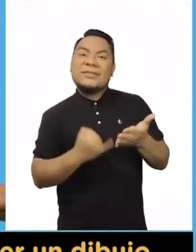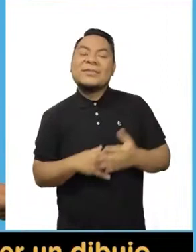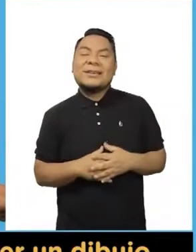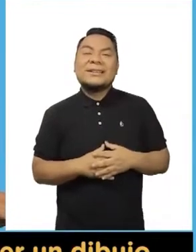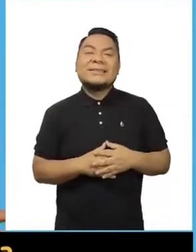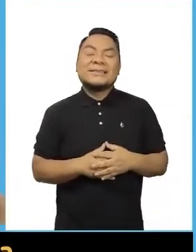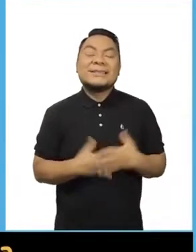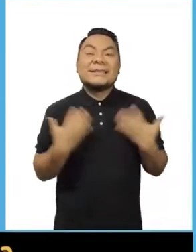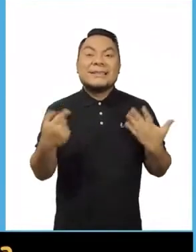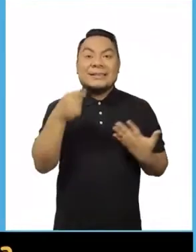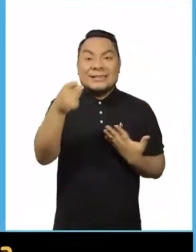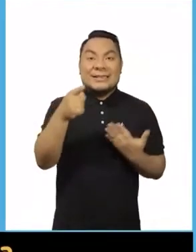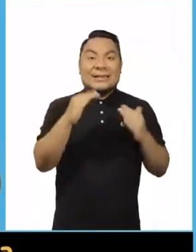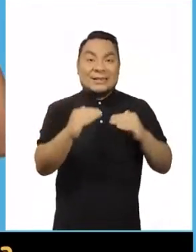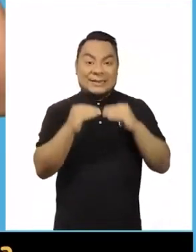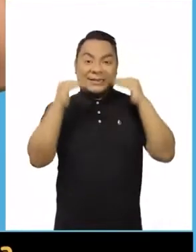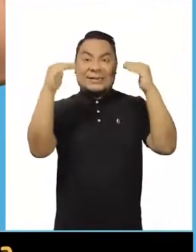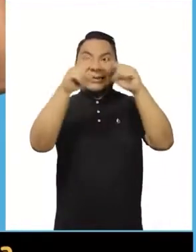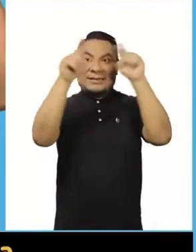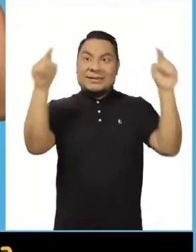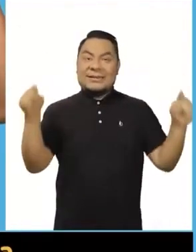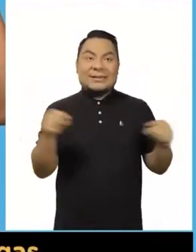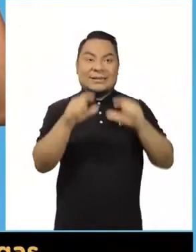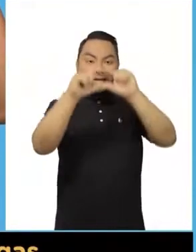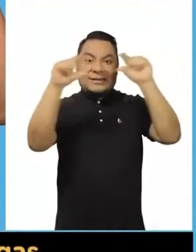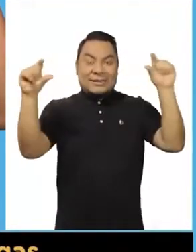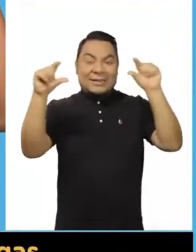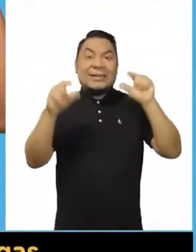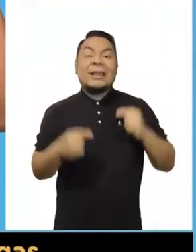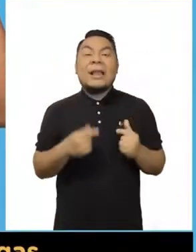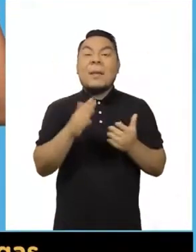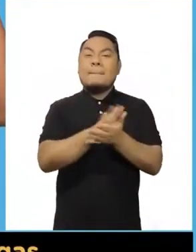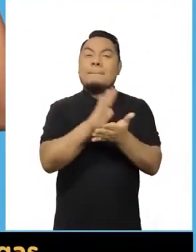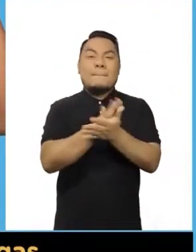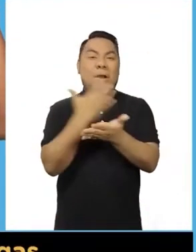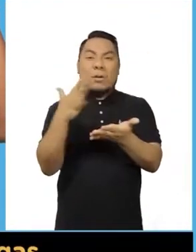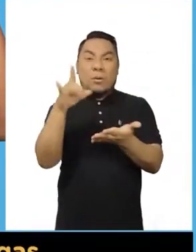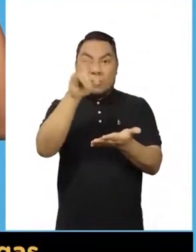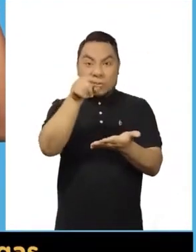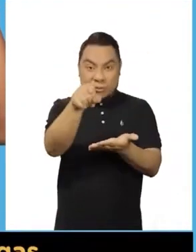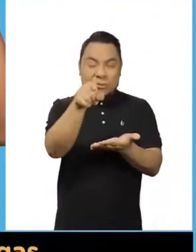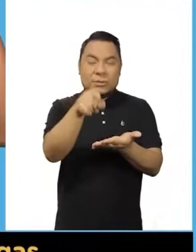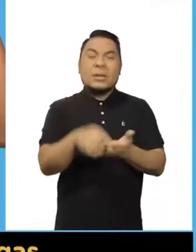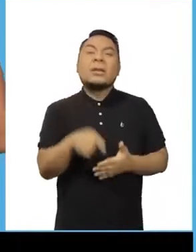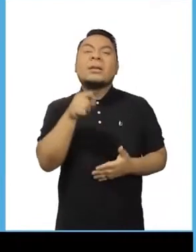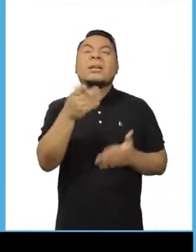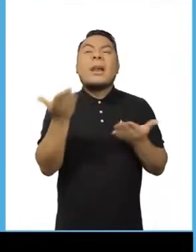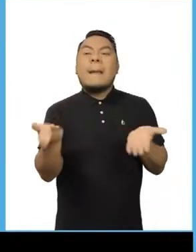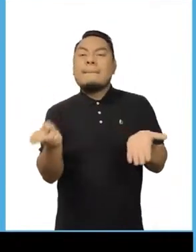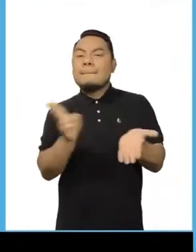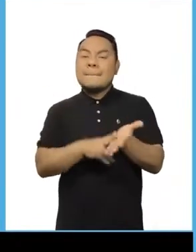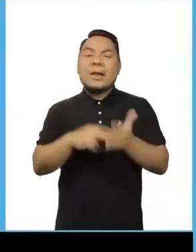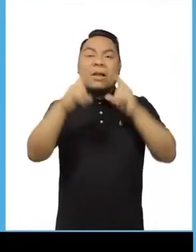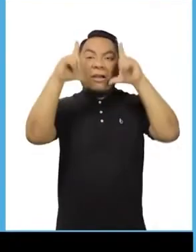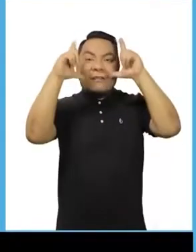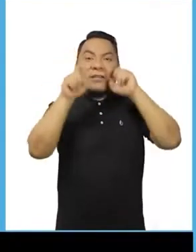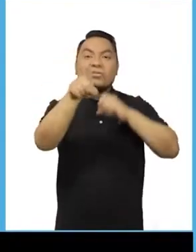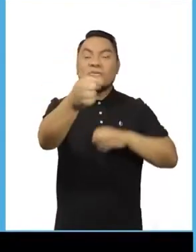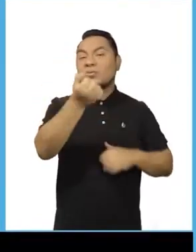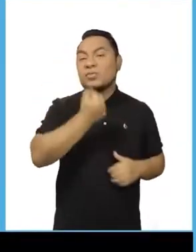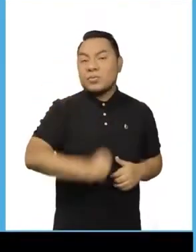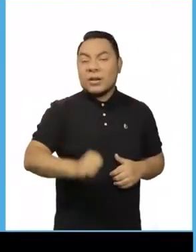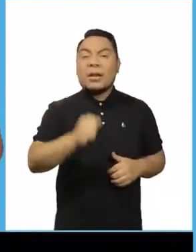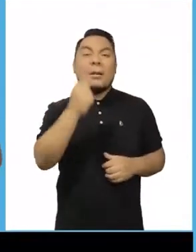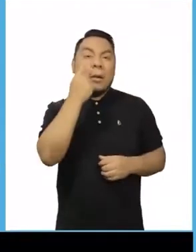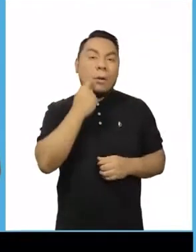dibujo. En la parte superior de la cartulina, papelote o del material que dispongas, pega una foto de